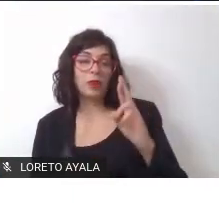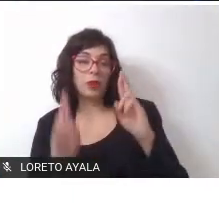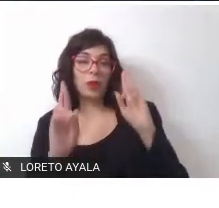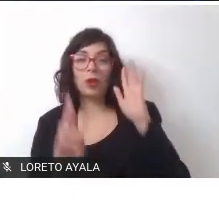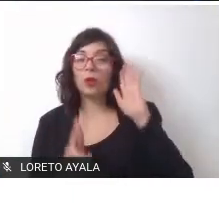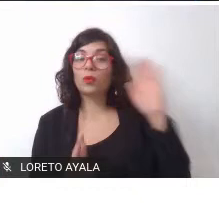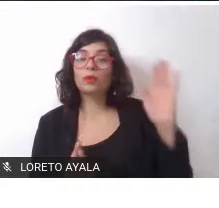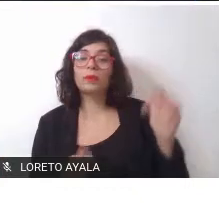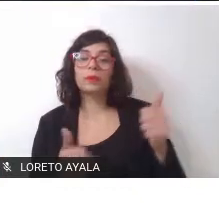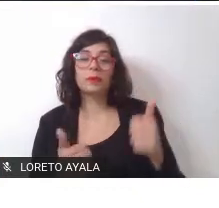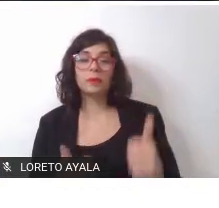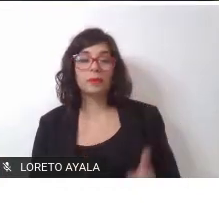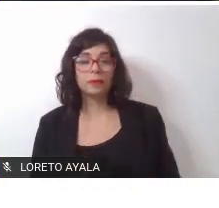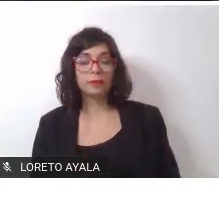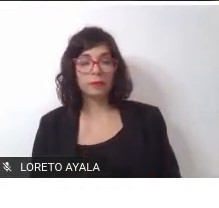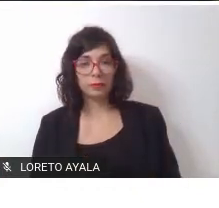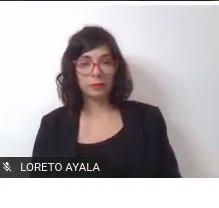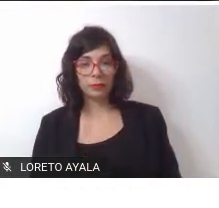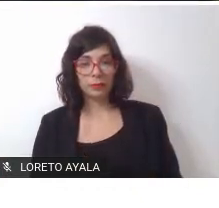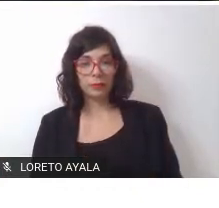escuche.